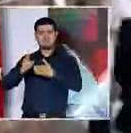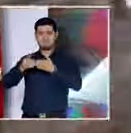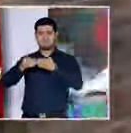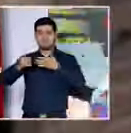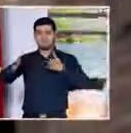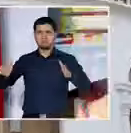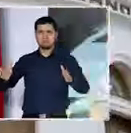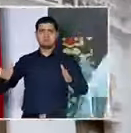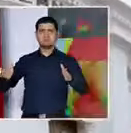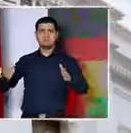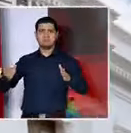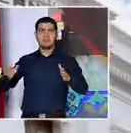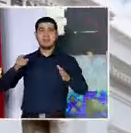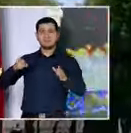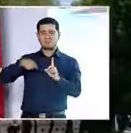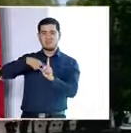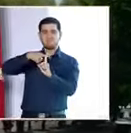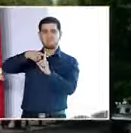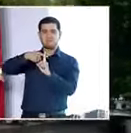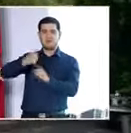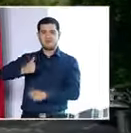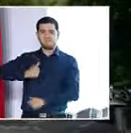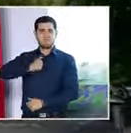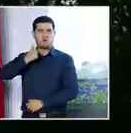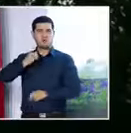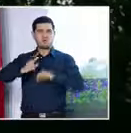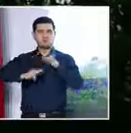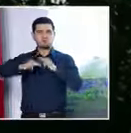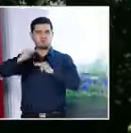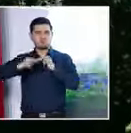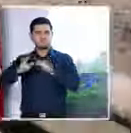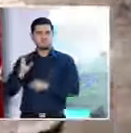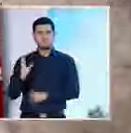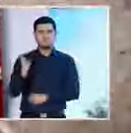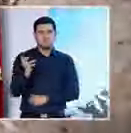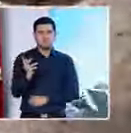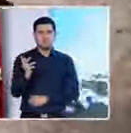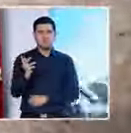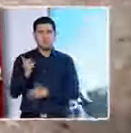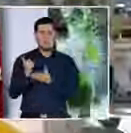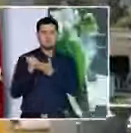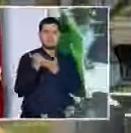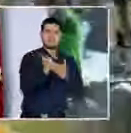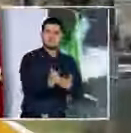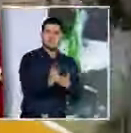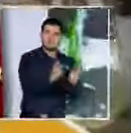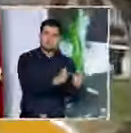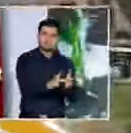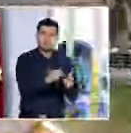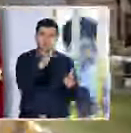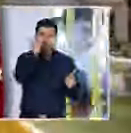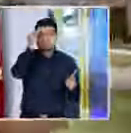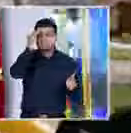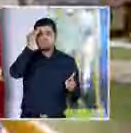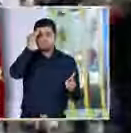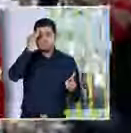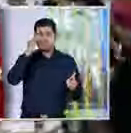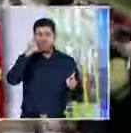son oportunidades para crecer y construir, de ayudar a los demás, porque aprendimos que esta región pujante y resiliente